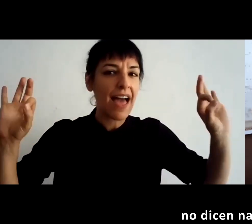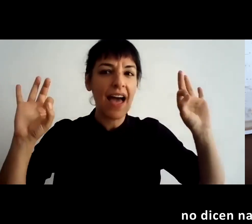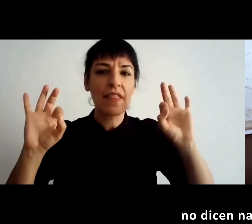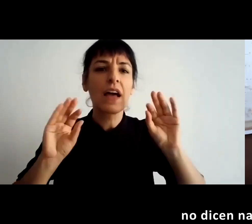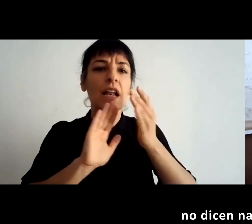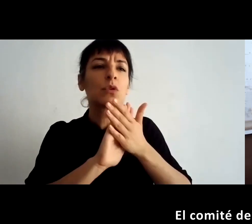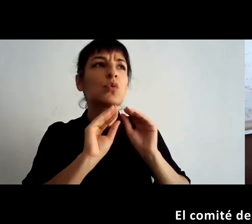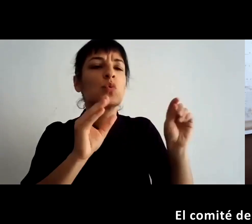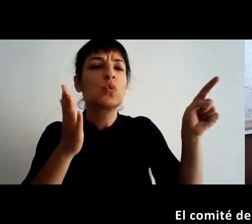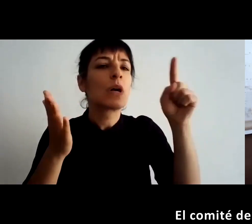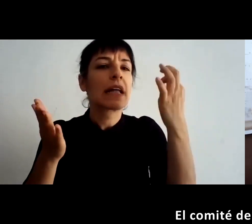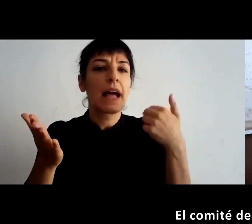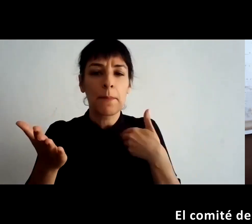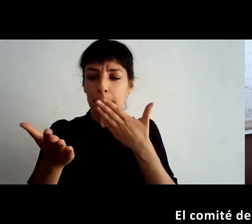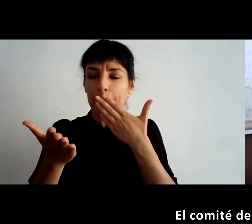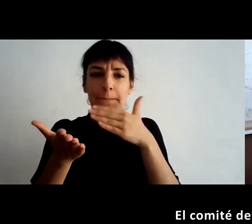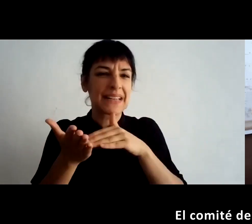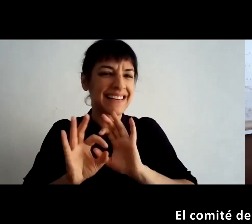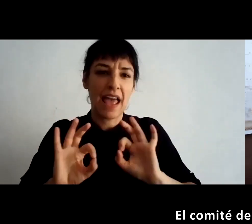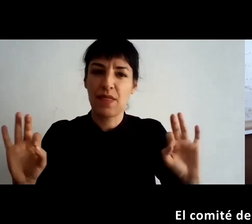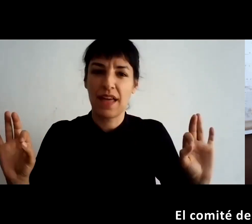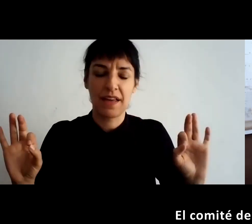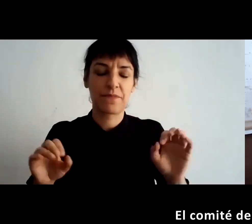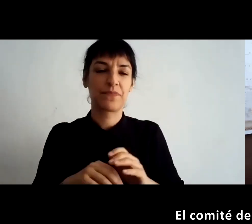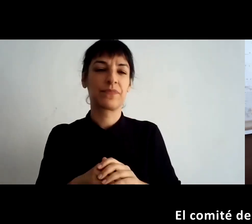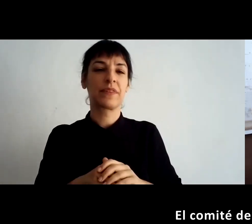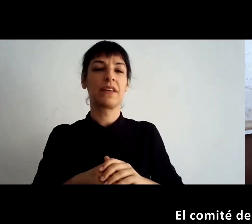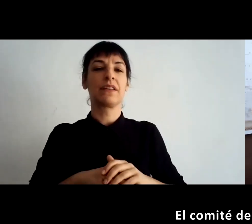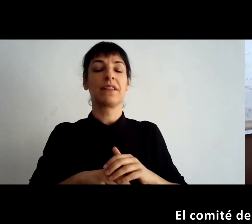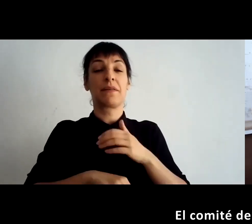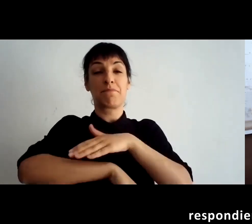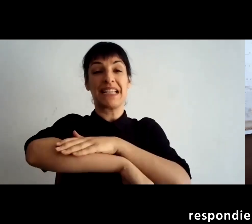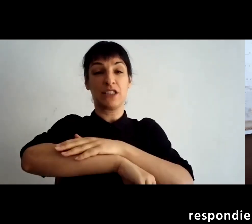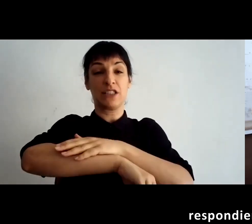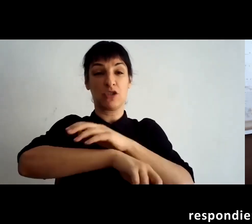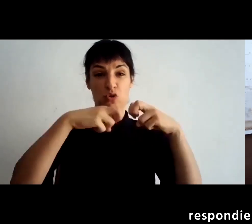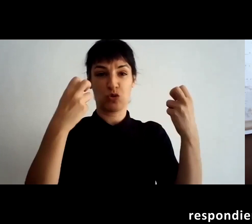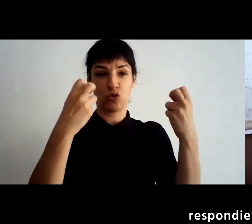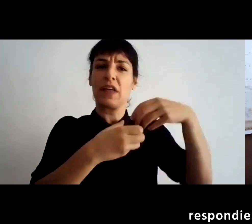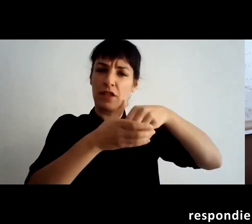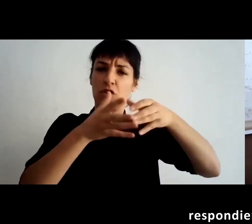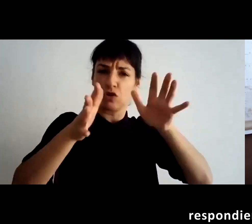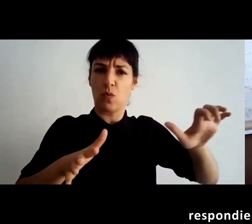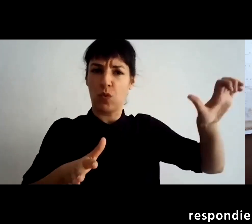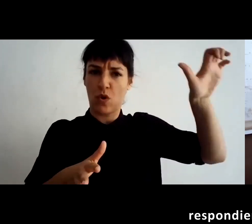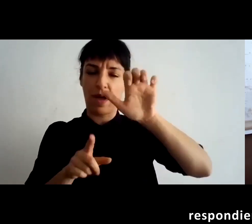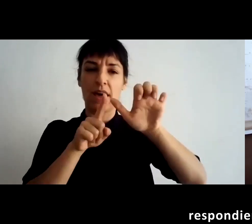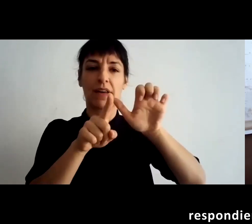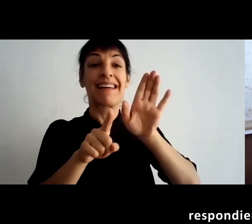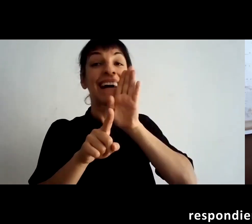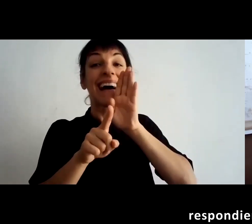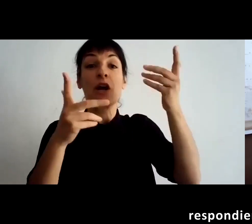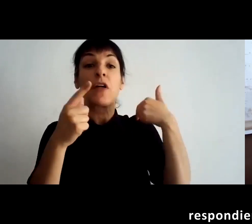países. El Comité de Ministros del Consejo de Europa, respondiendo a esta recomendación,